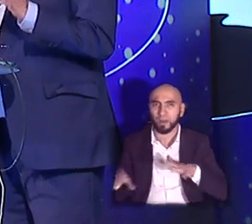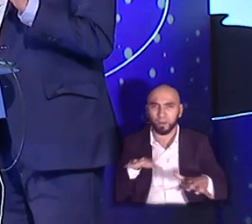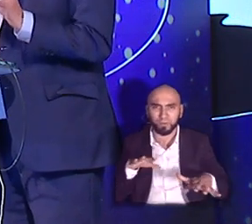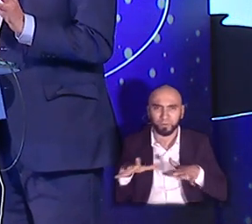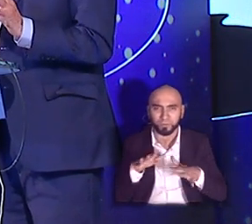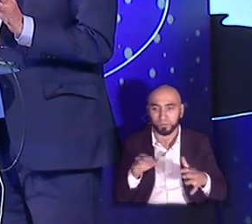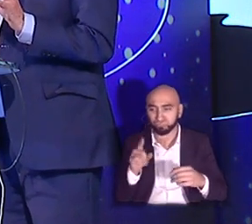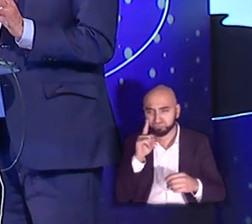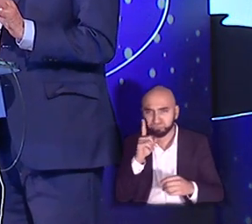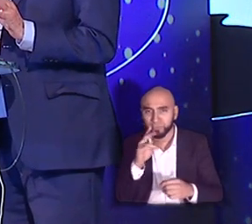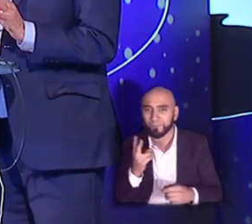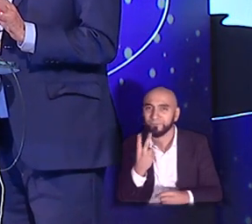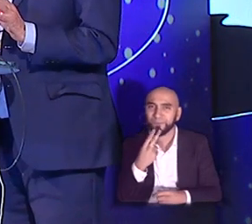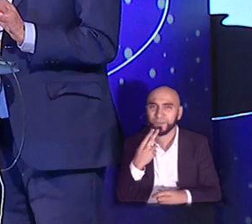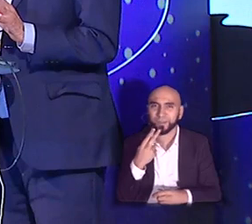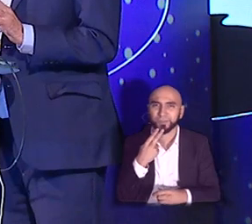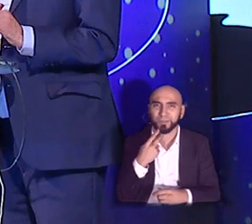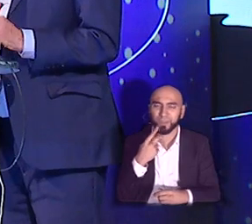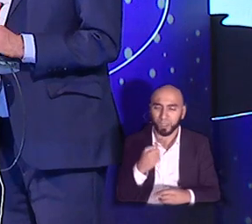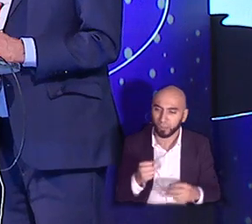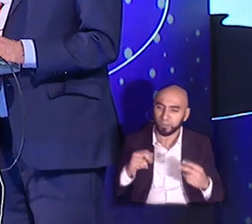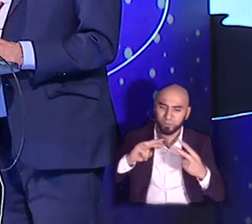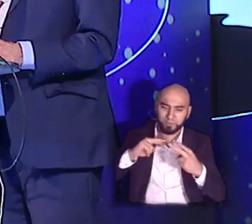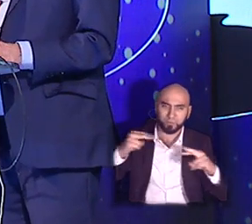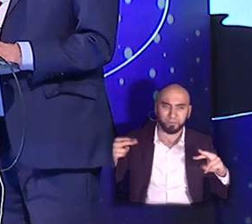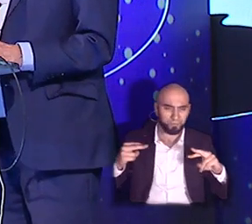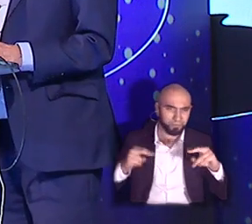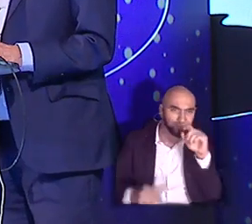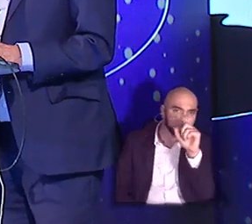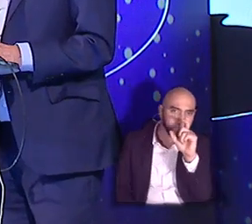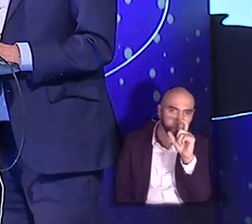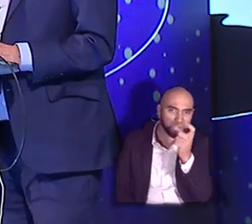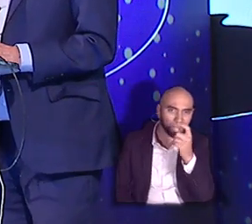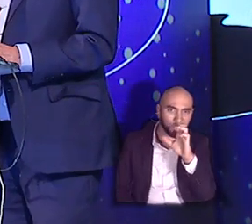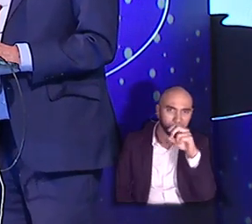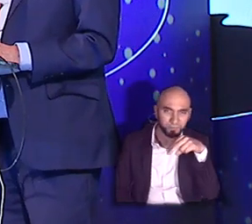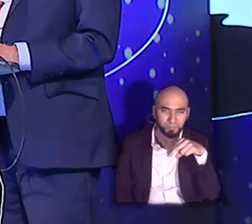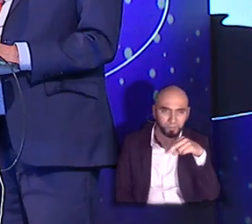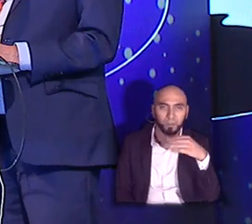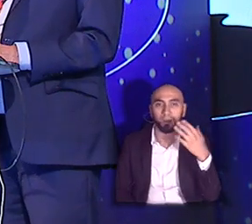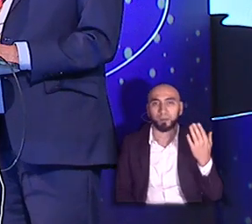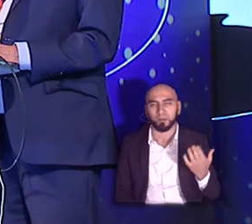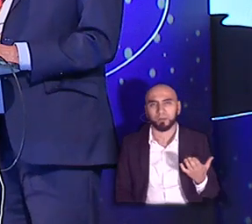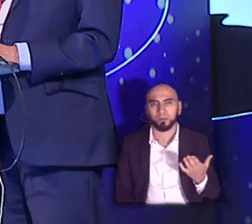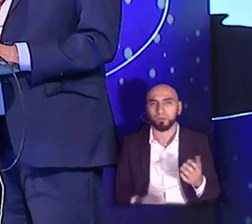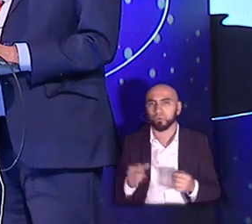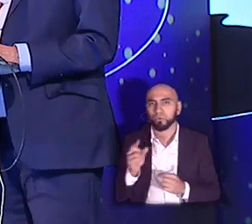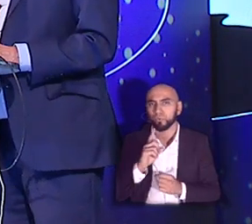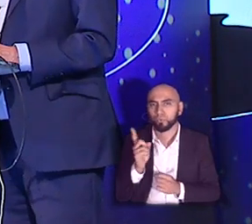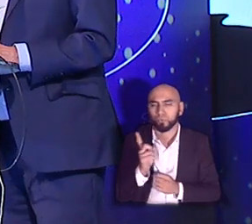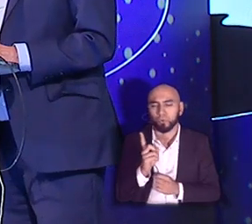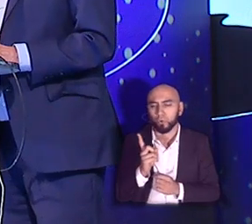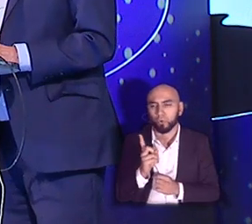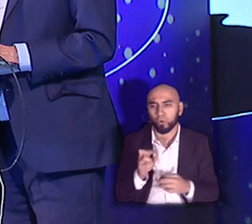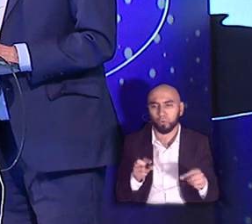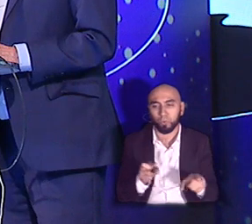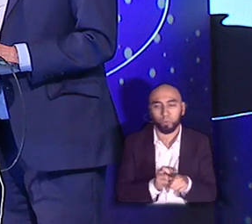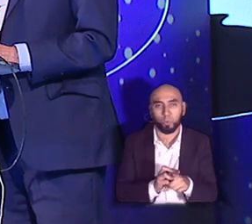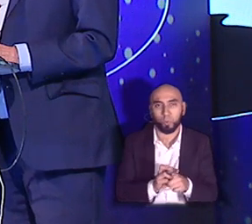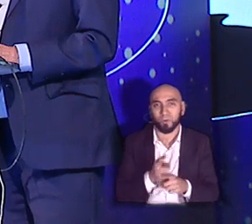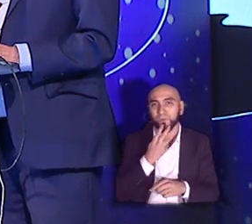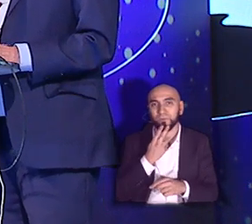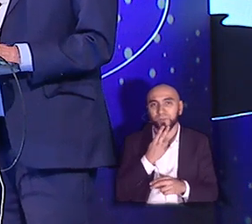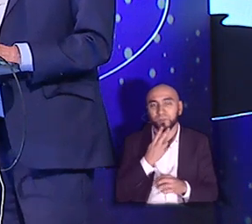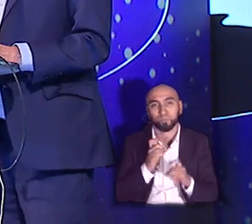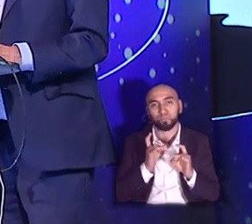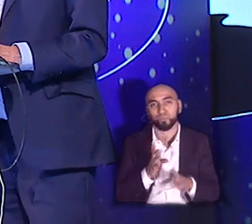y la propagación de los genes que los construyeron. No estamos condenados de